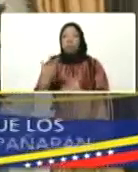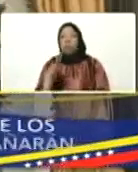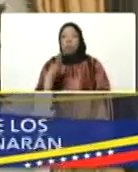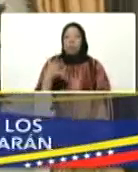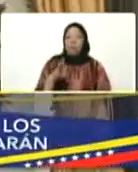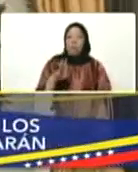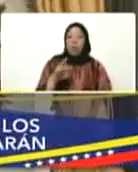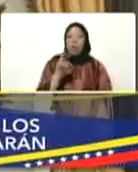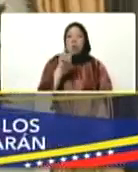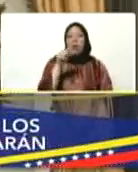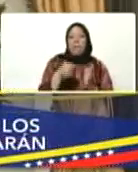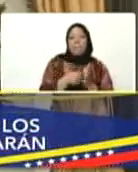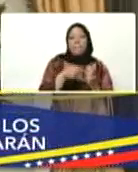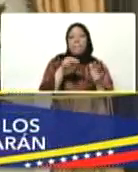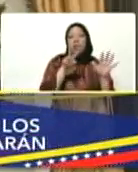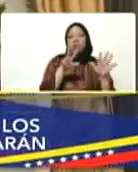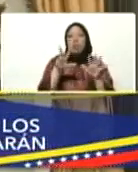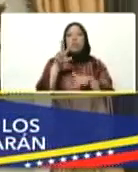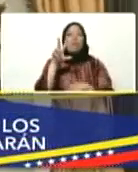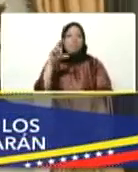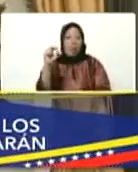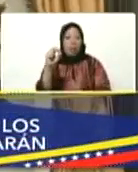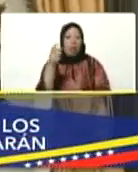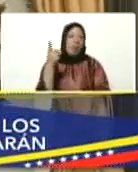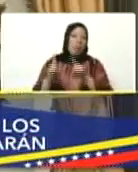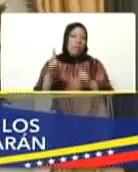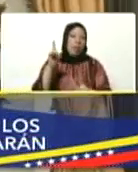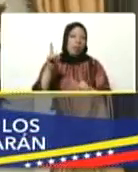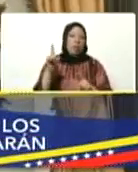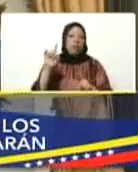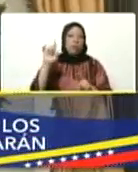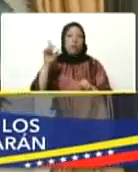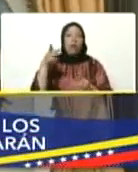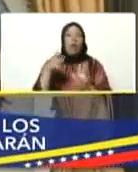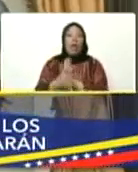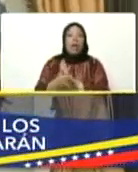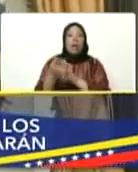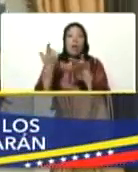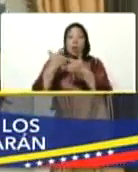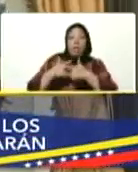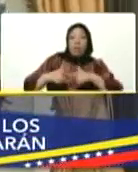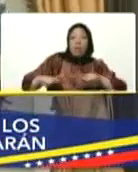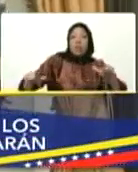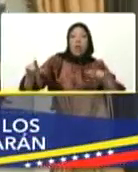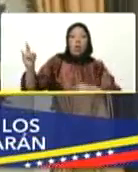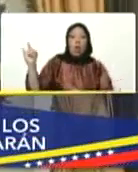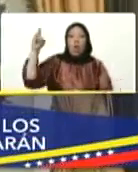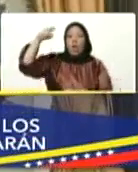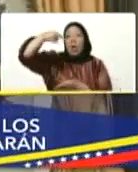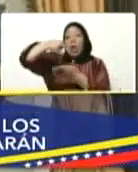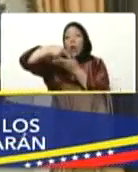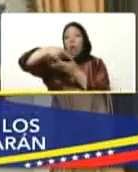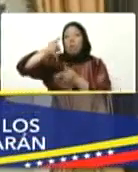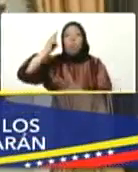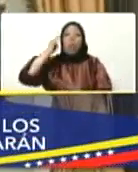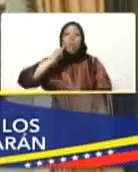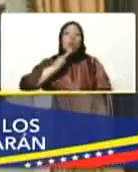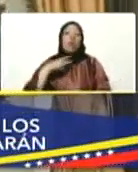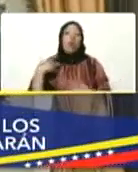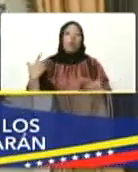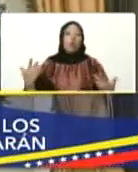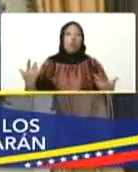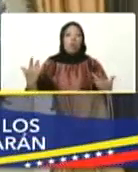Estaba el libertador en Carabobo con ese sable que les he entregado.